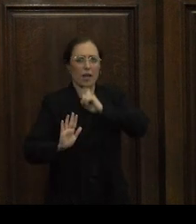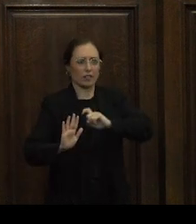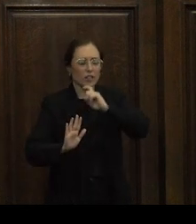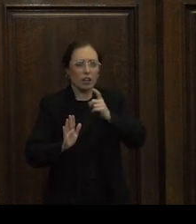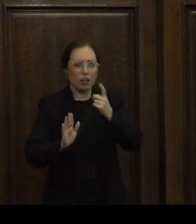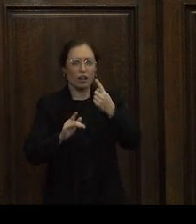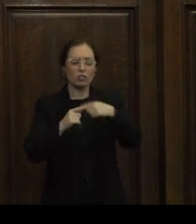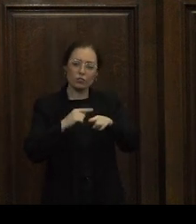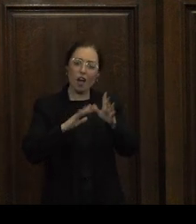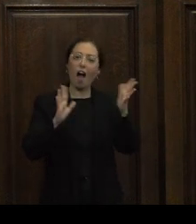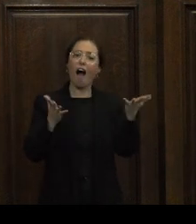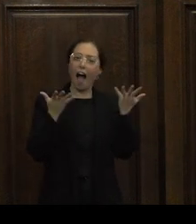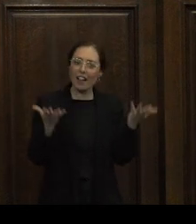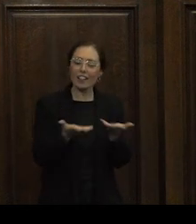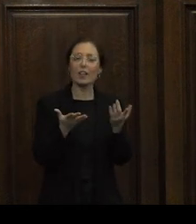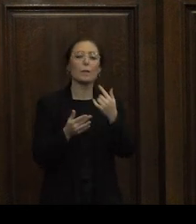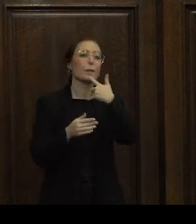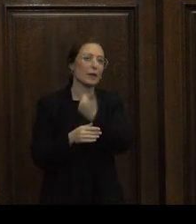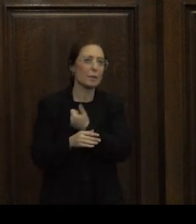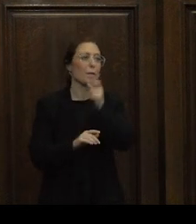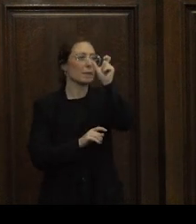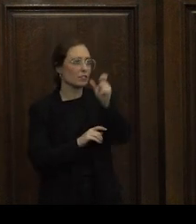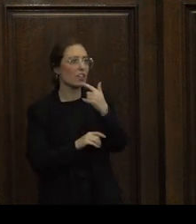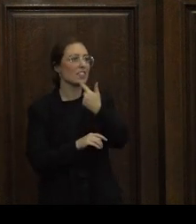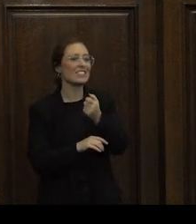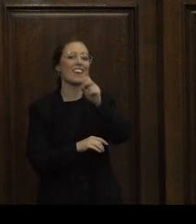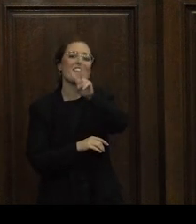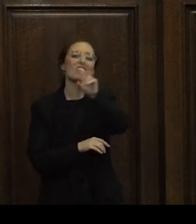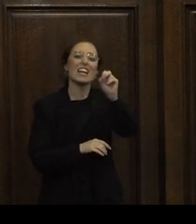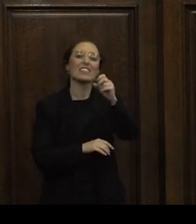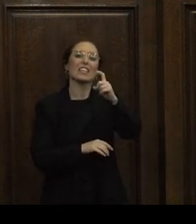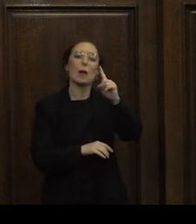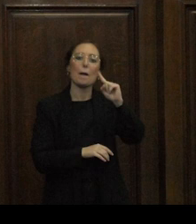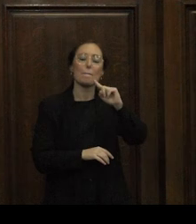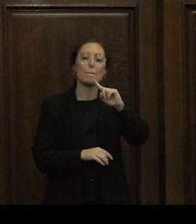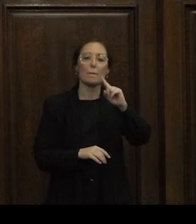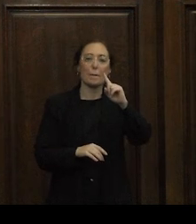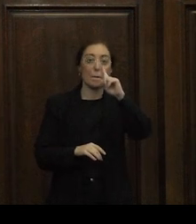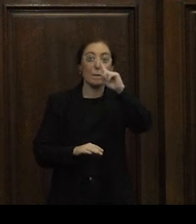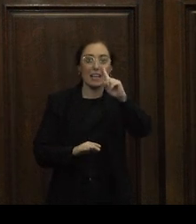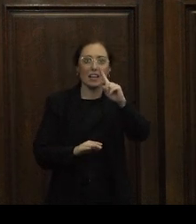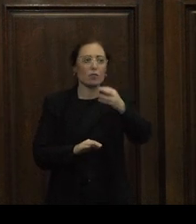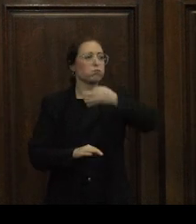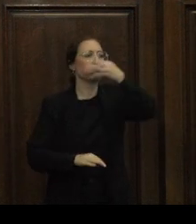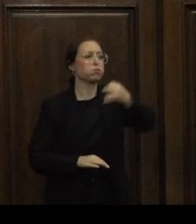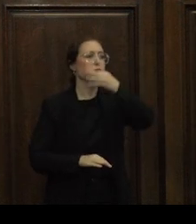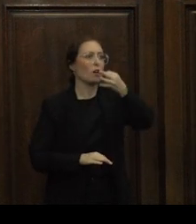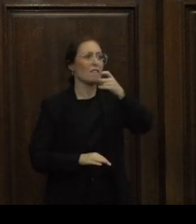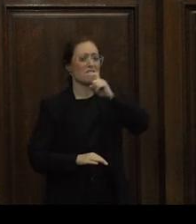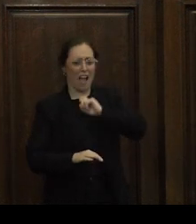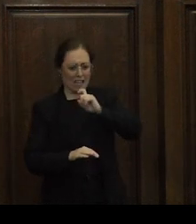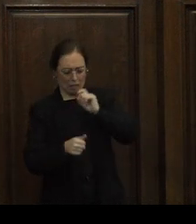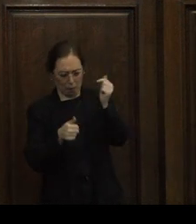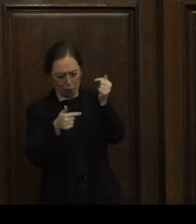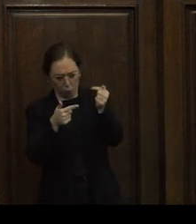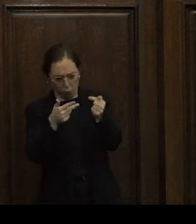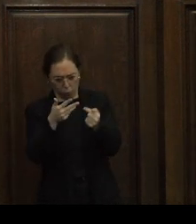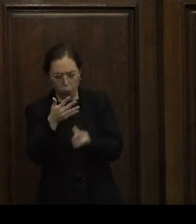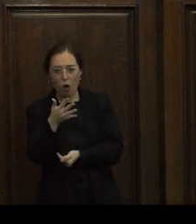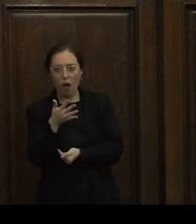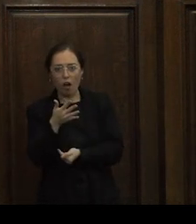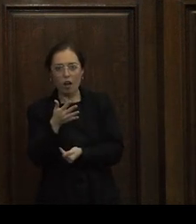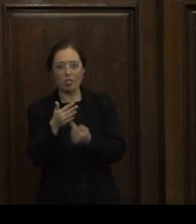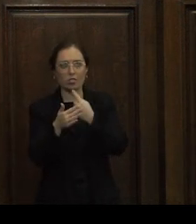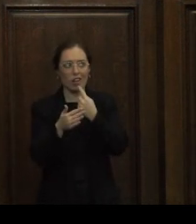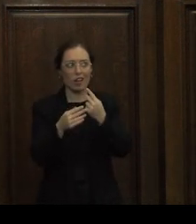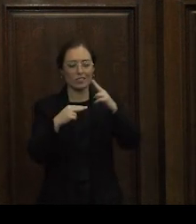descaro. Aquí alguien que se tomó el trabajo de contar, por ejemplo, había contado 20.000 declaraciones falsas, ¿no? En